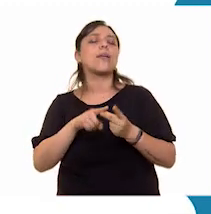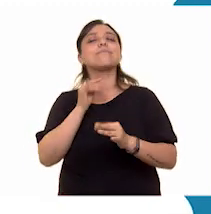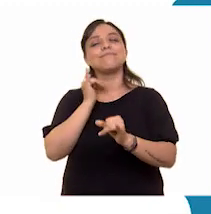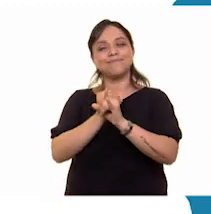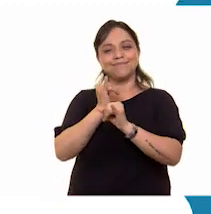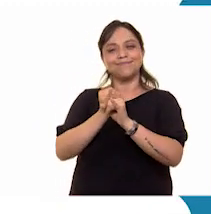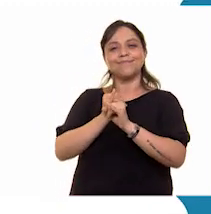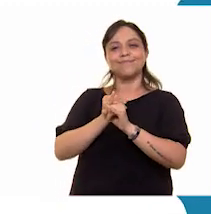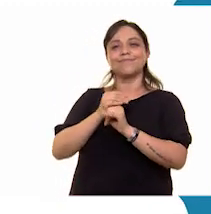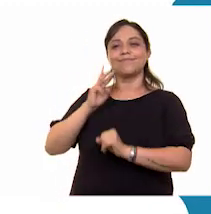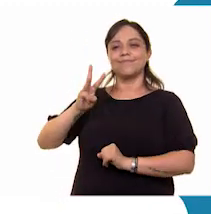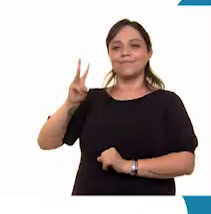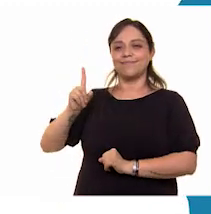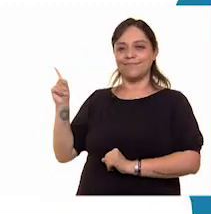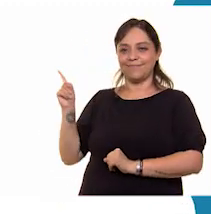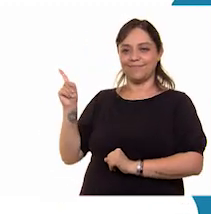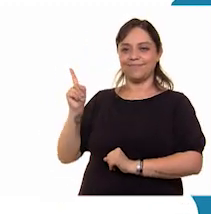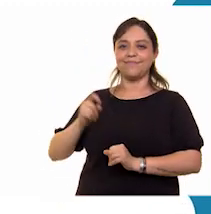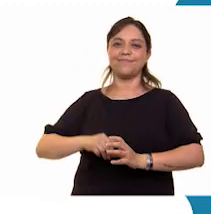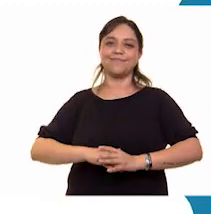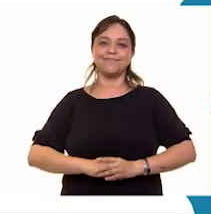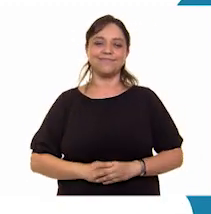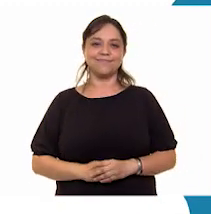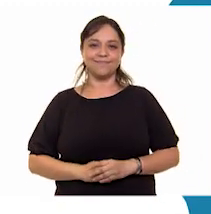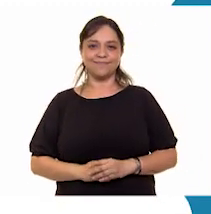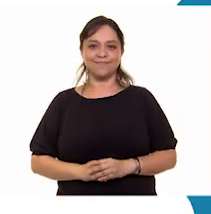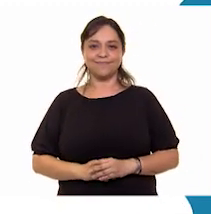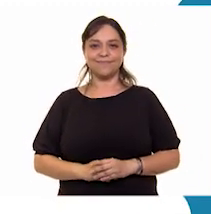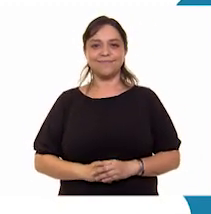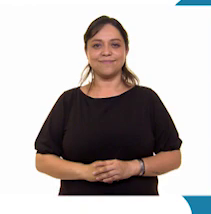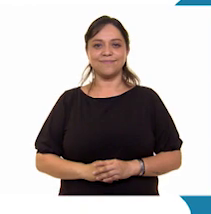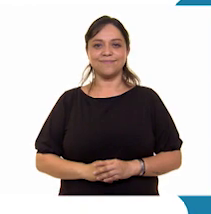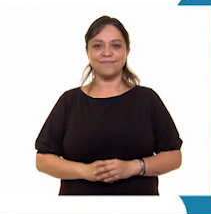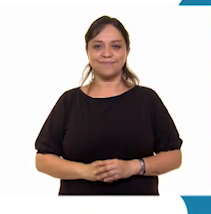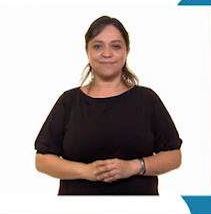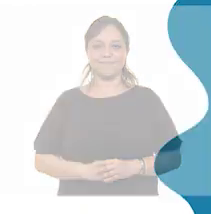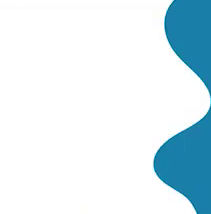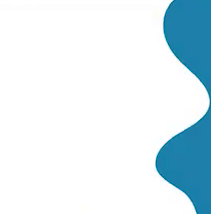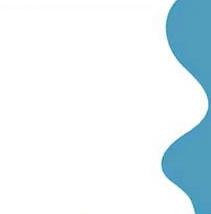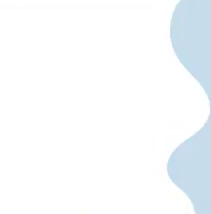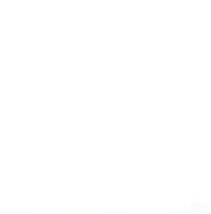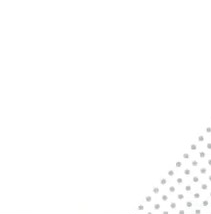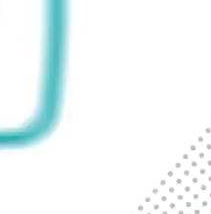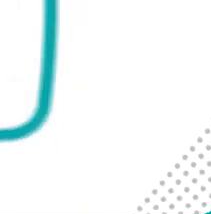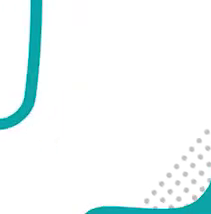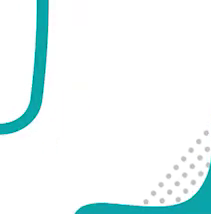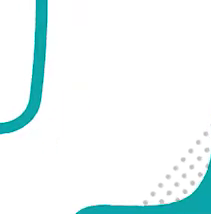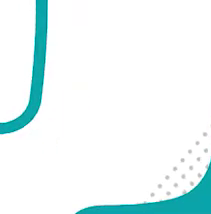siguiente liga: aprendeencasa.cep.gov.mx.